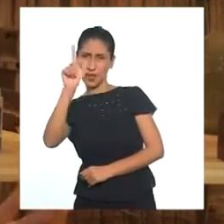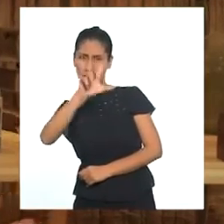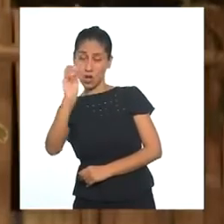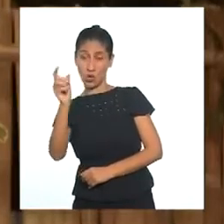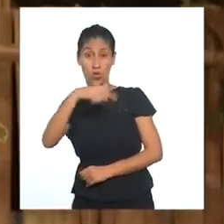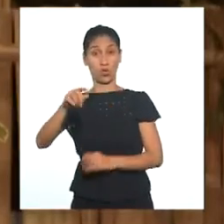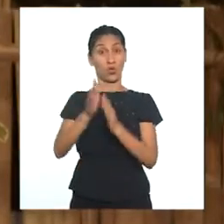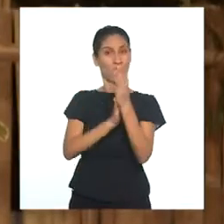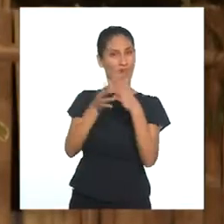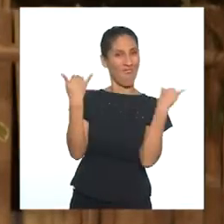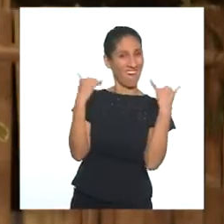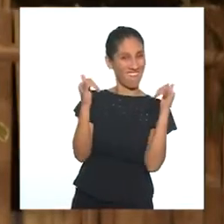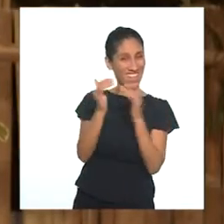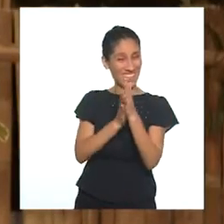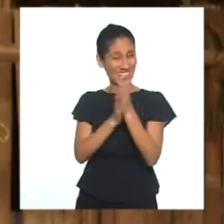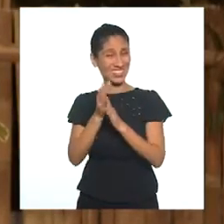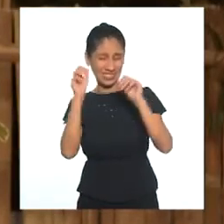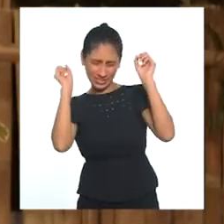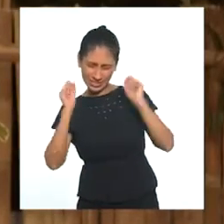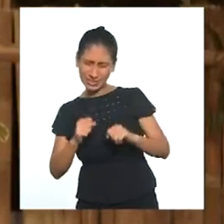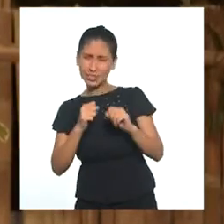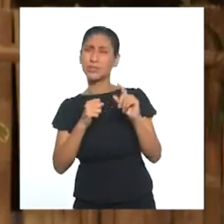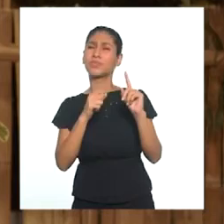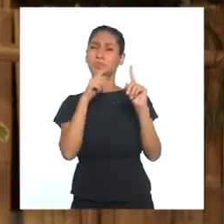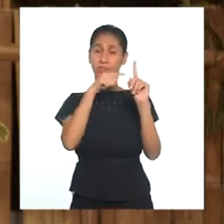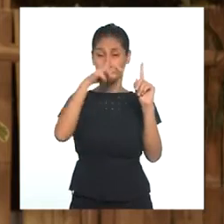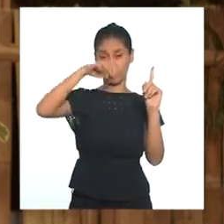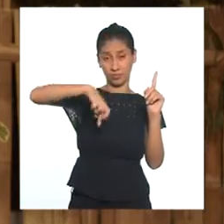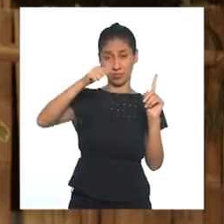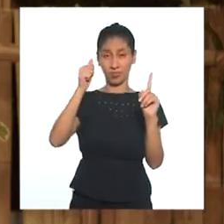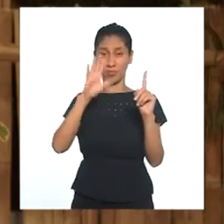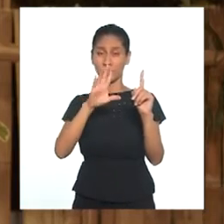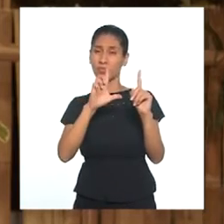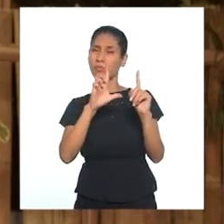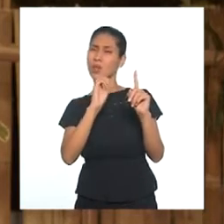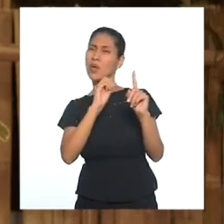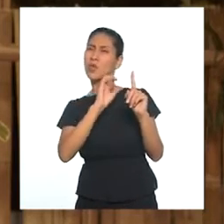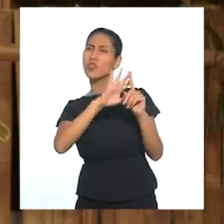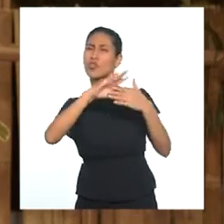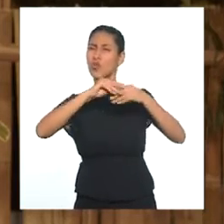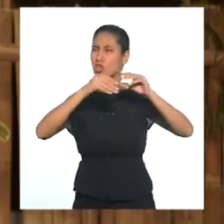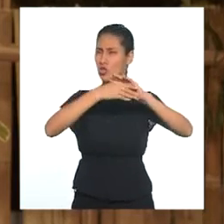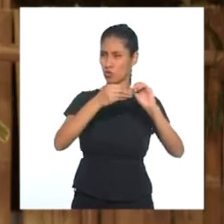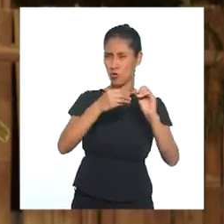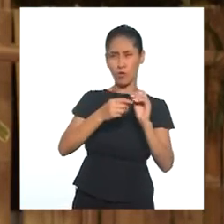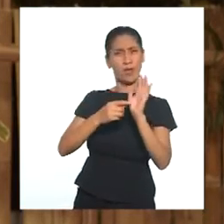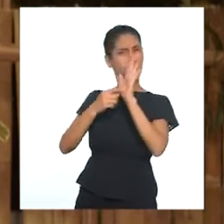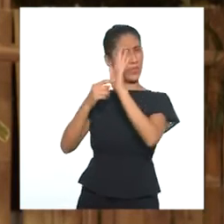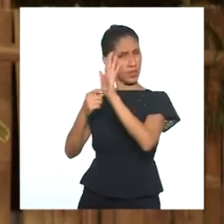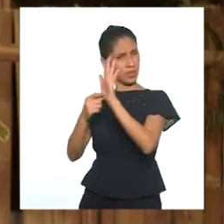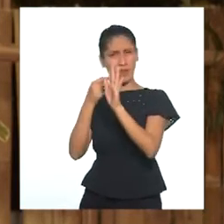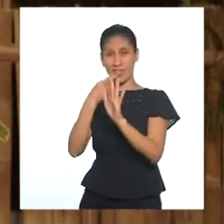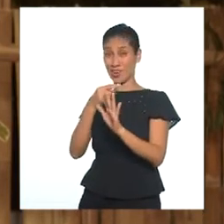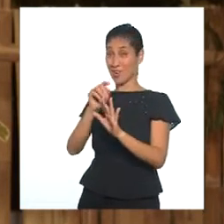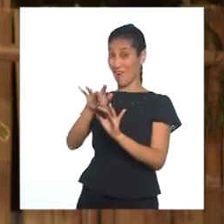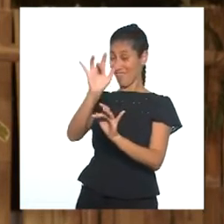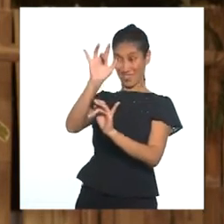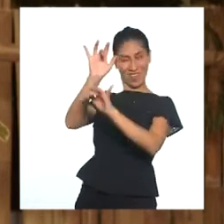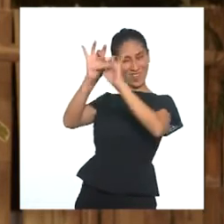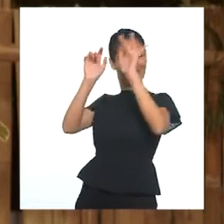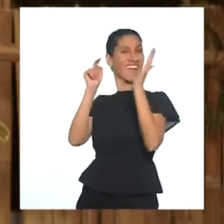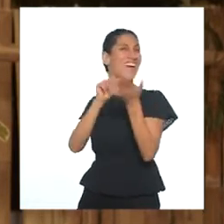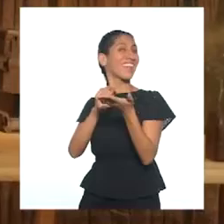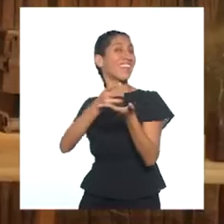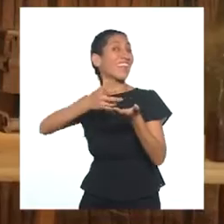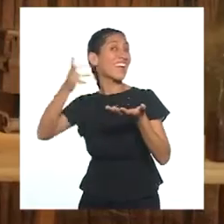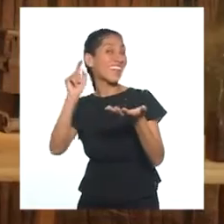juego. ¡Claro! Ellos conocieron la historia de su gran amigo Pablo, quien les presentó el juego Adivina